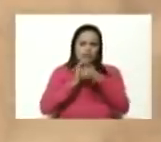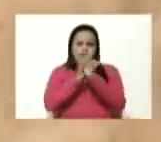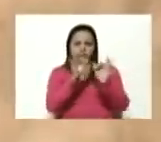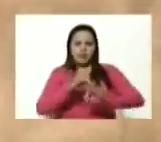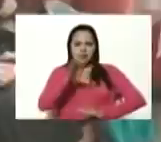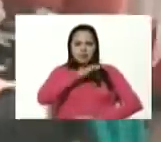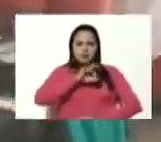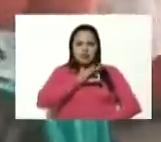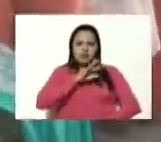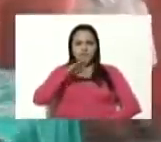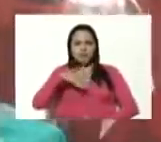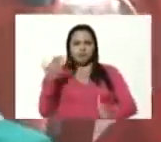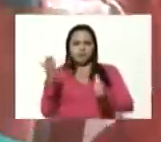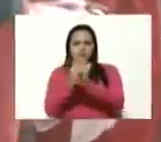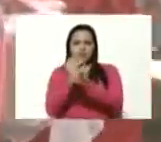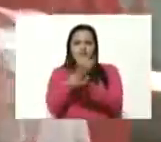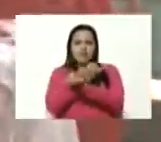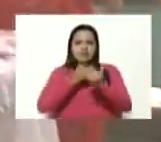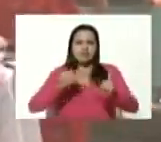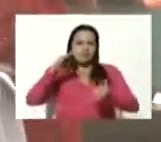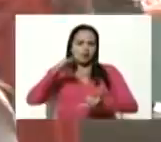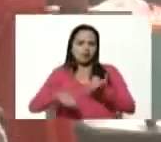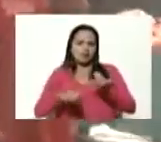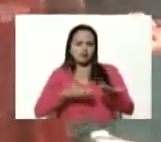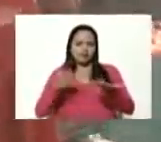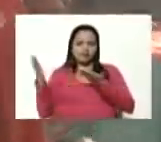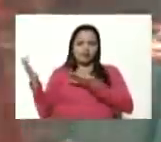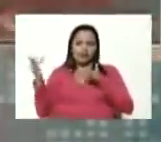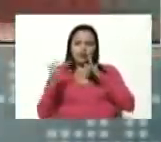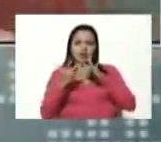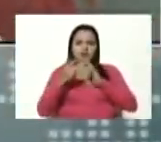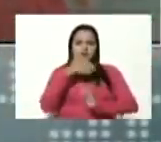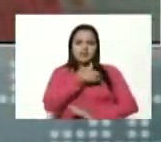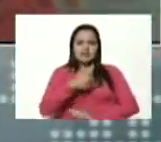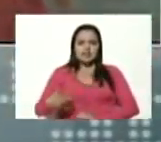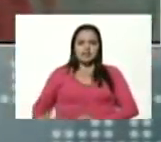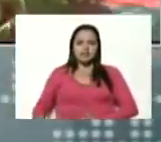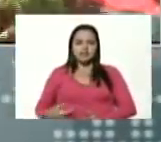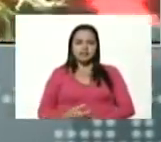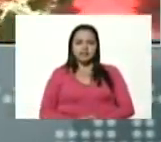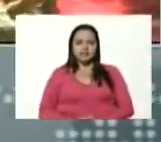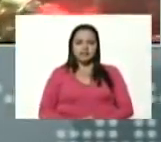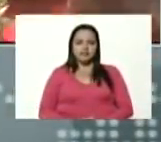a la independencia definitiva. Adelante, presidente.